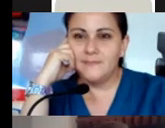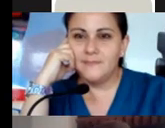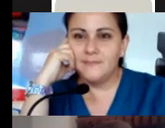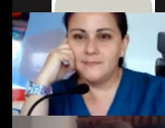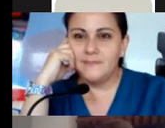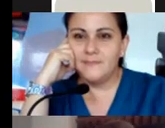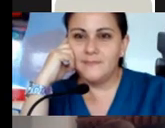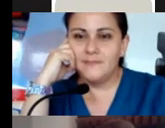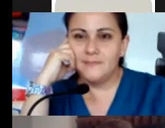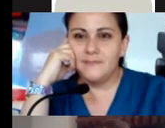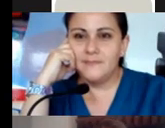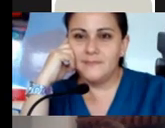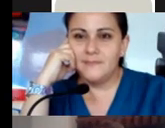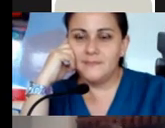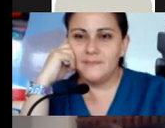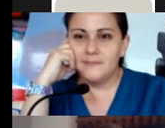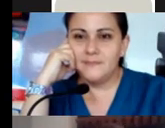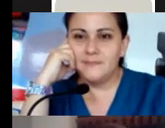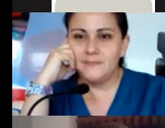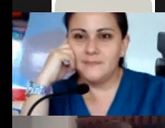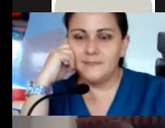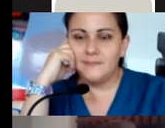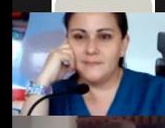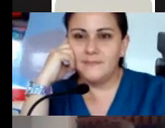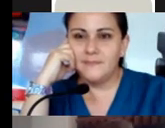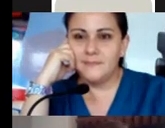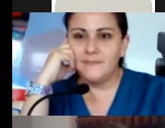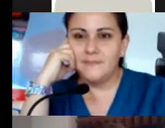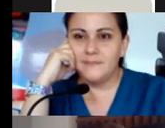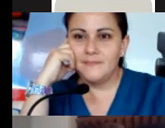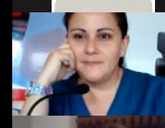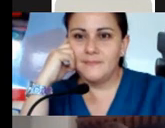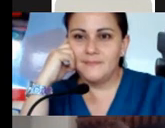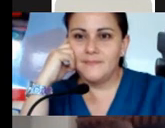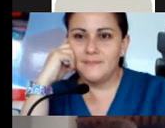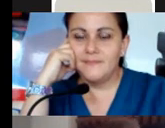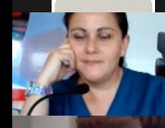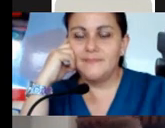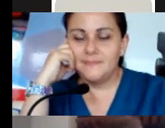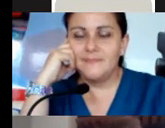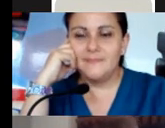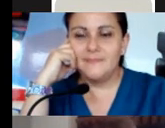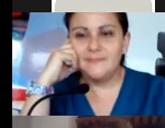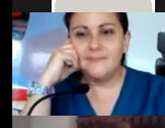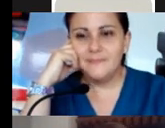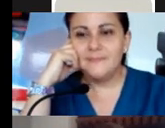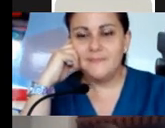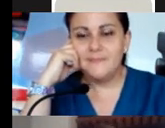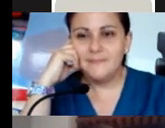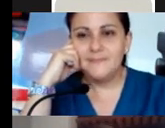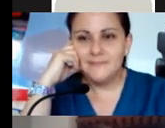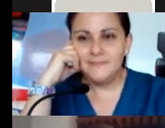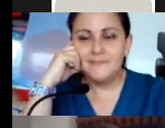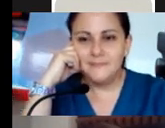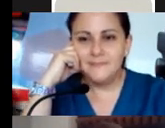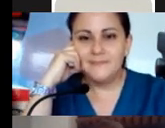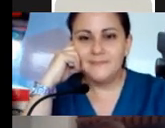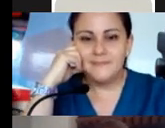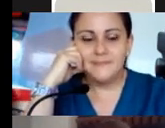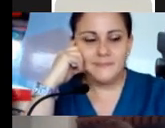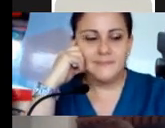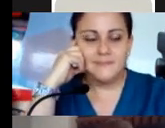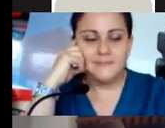limpiar tan fácilmente todo el exterior sin tener que desarmar prácticamente nada. Y que además puede